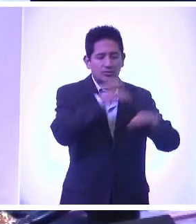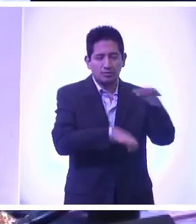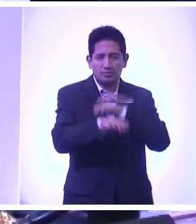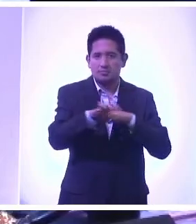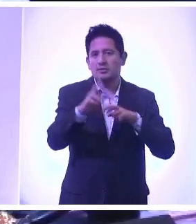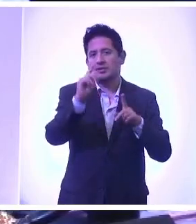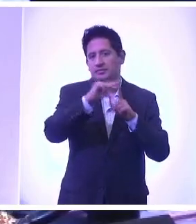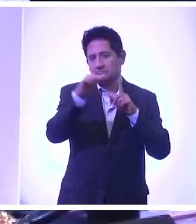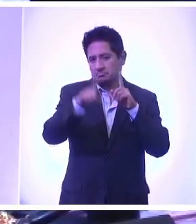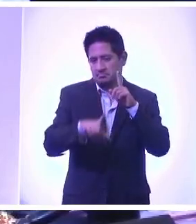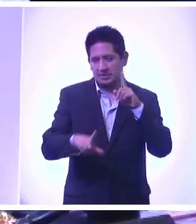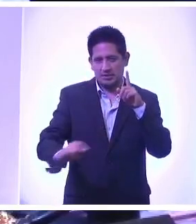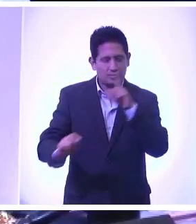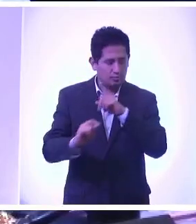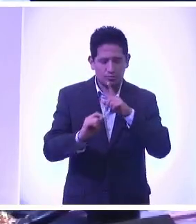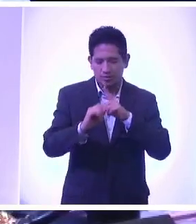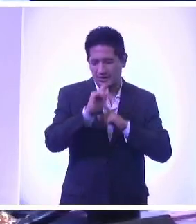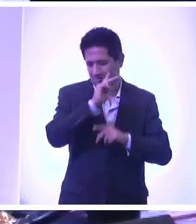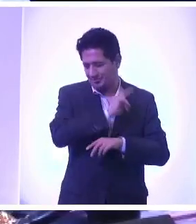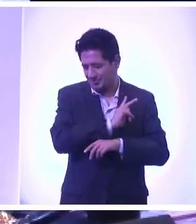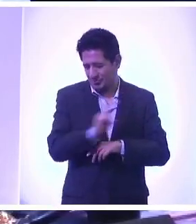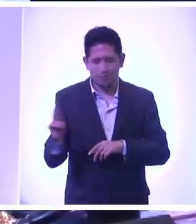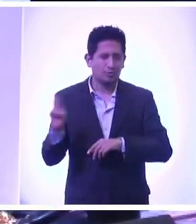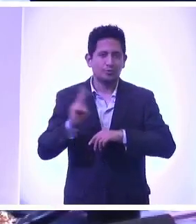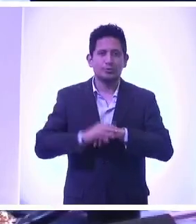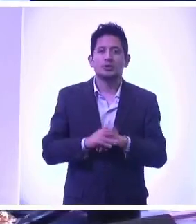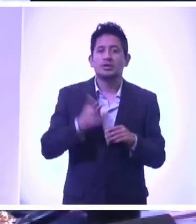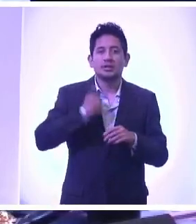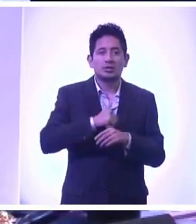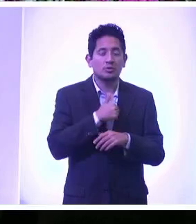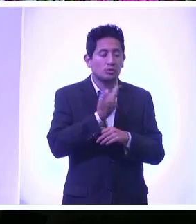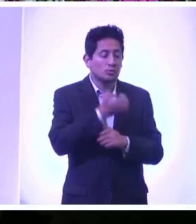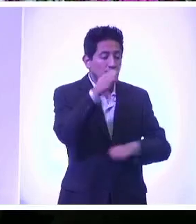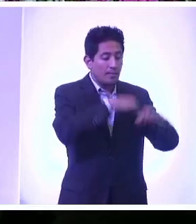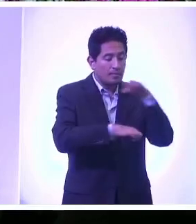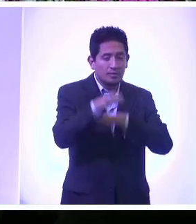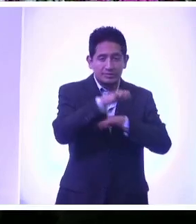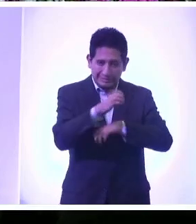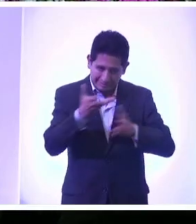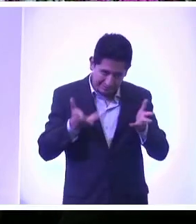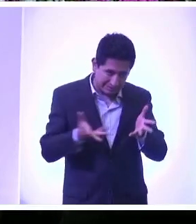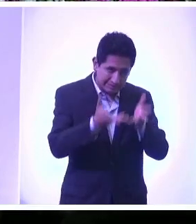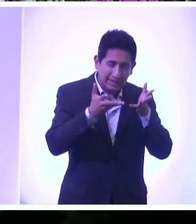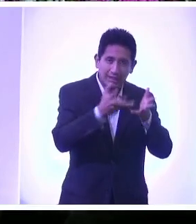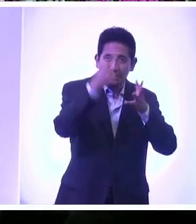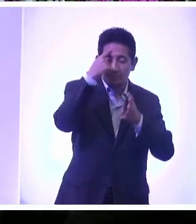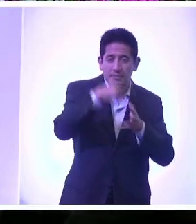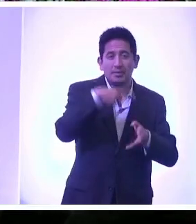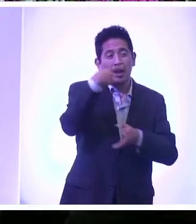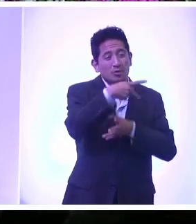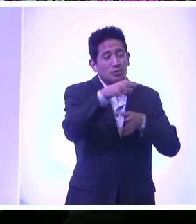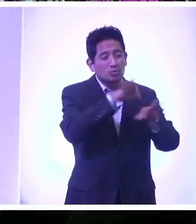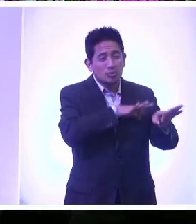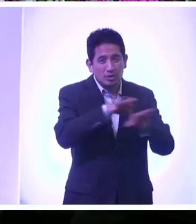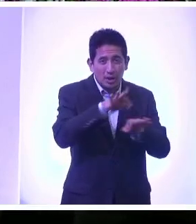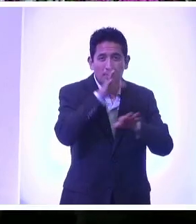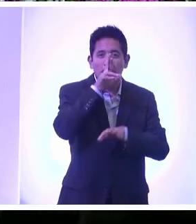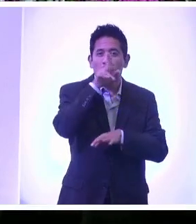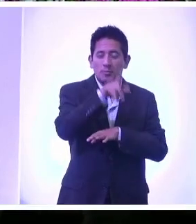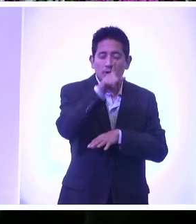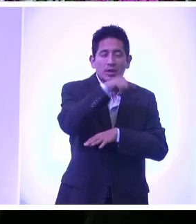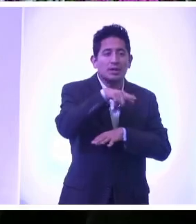nacional qué es esto motivar industriales y empresarios a tener mejores prácticas a tener prácticas más efectivas